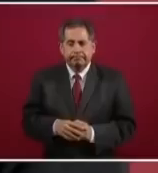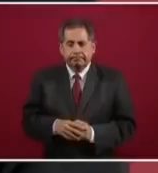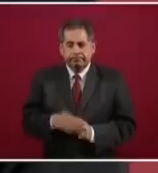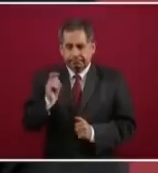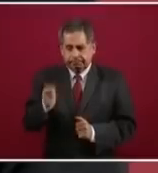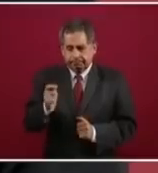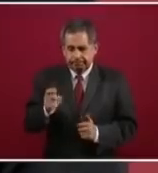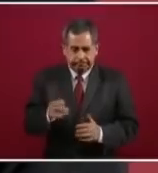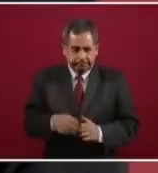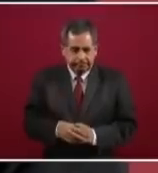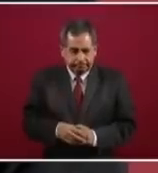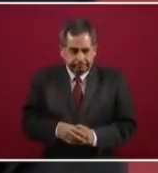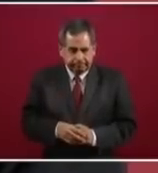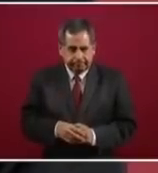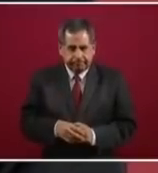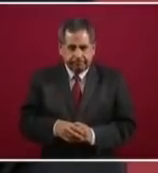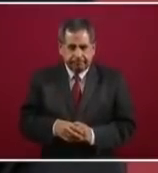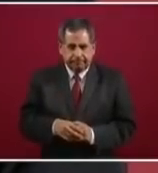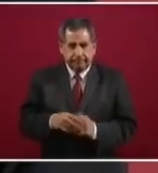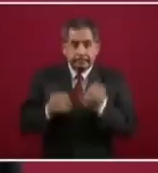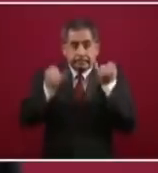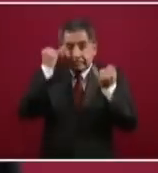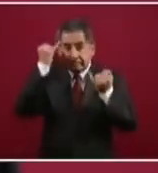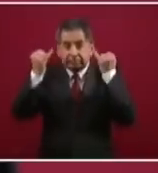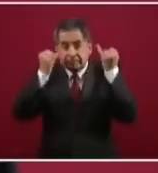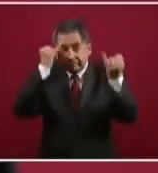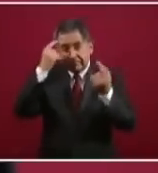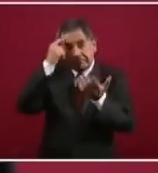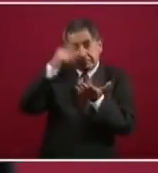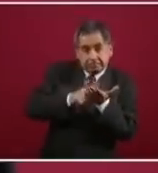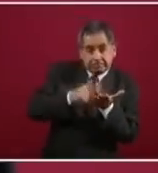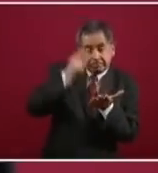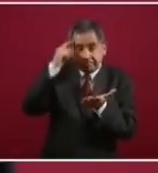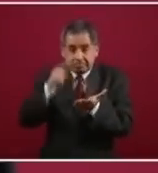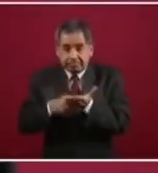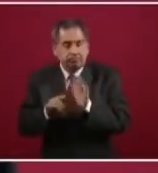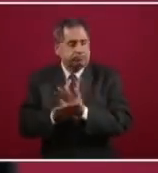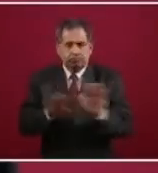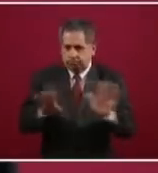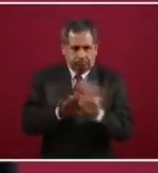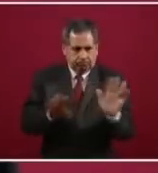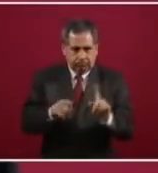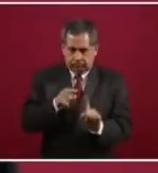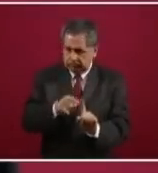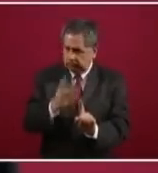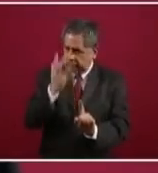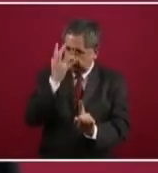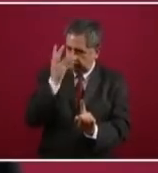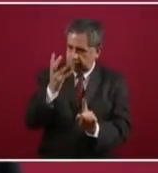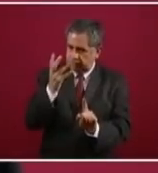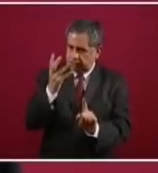de caer en conjeturas. Esto es un asunto muy serio